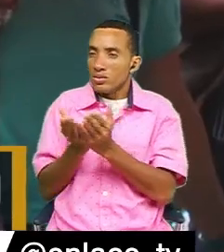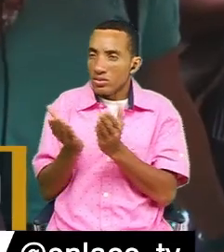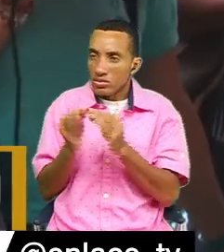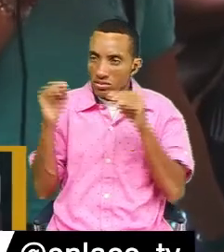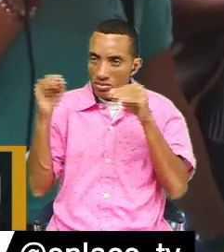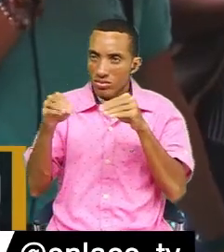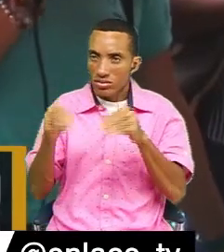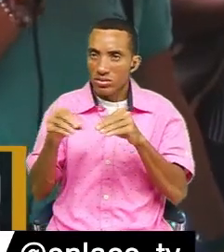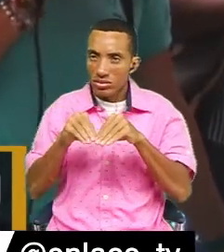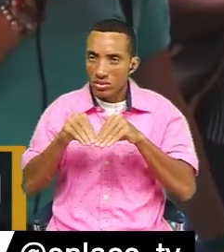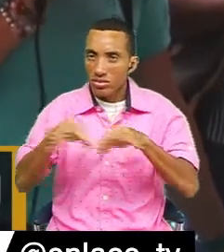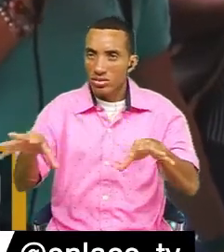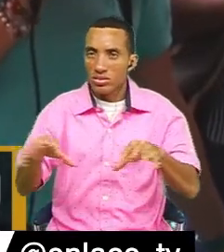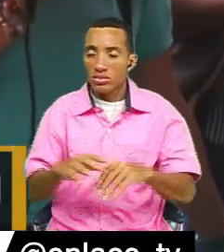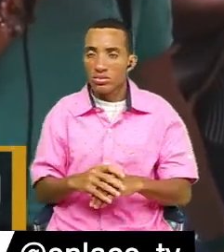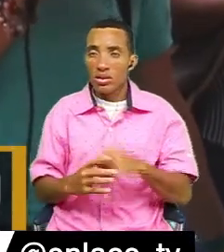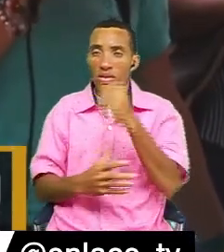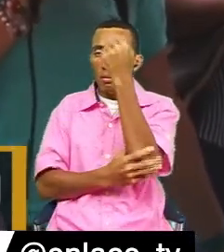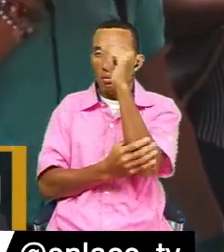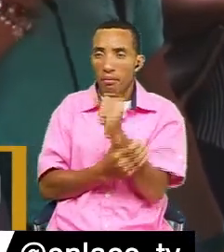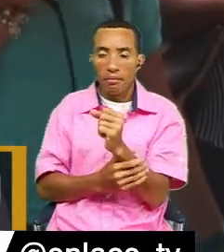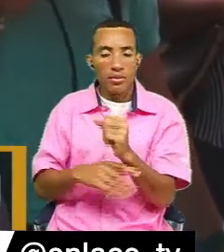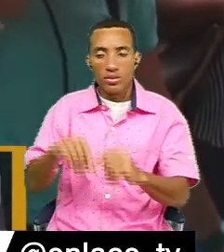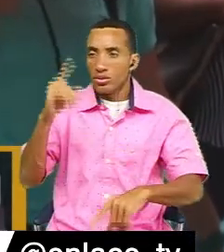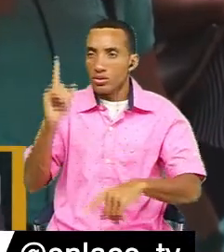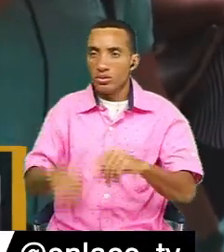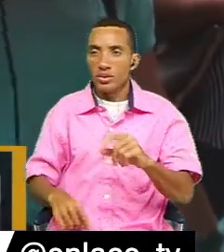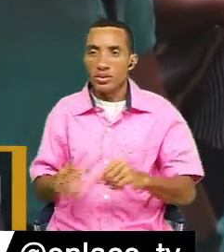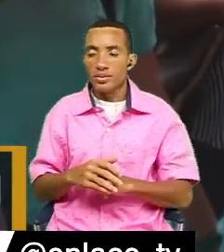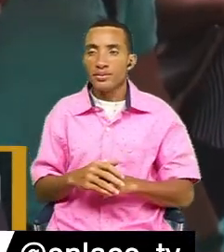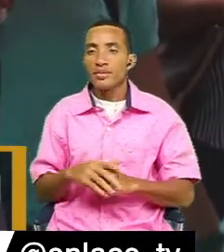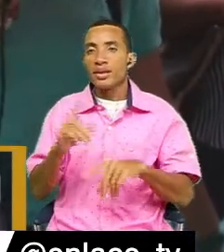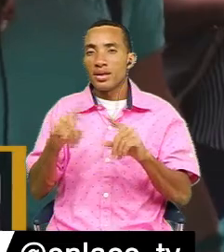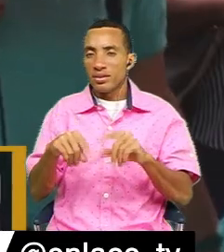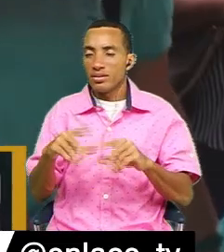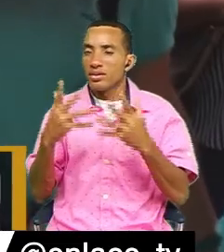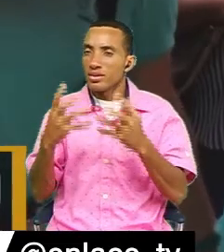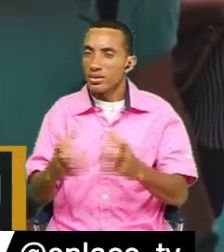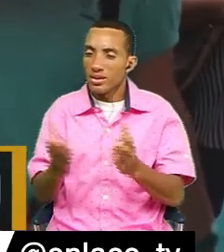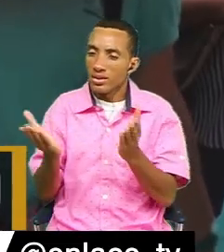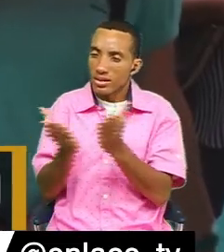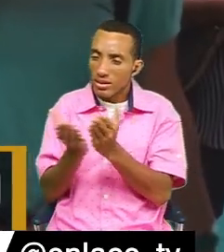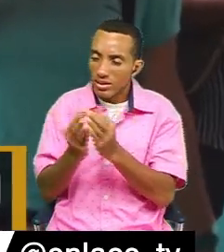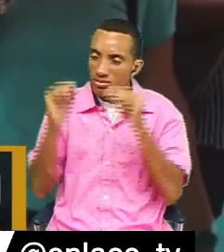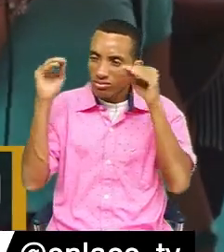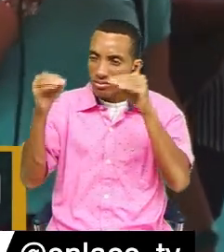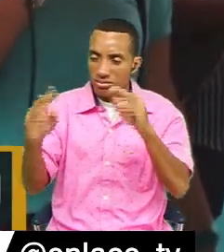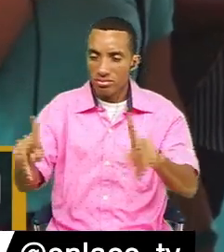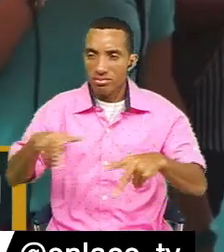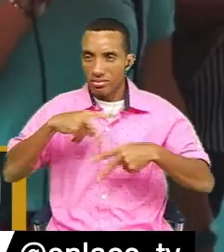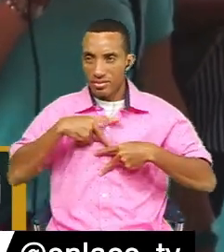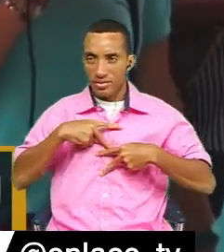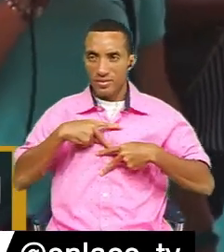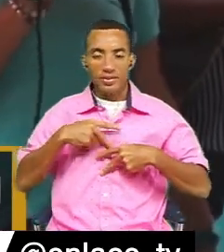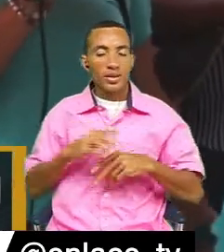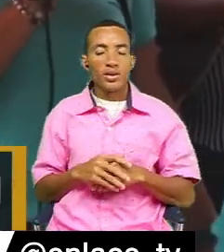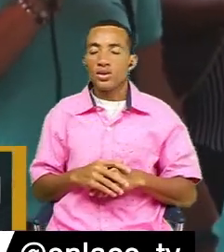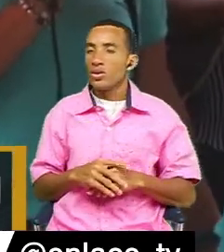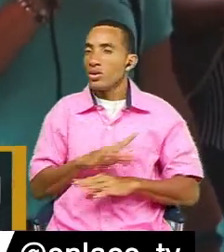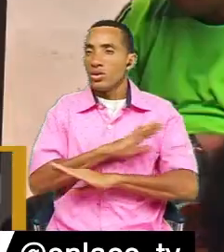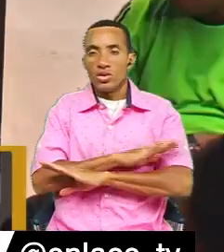acabar. El funcionamiento del megacolegio es privatizar la educación en Barranca Bermeja. Por eso, una y mil veces, no